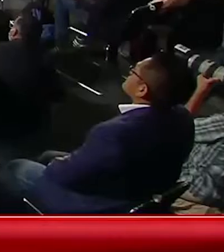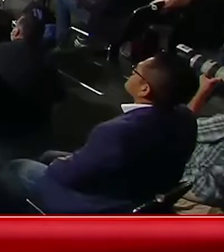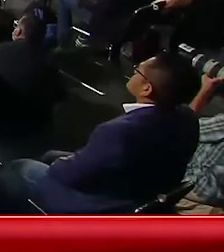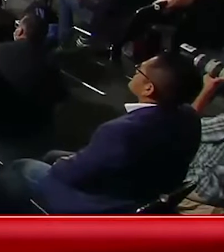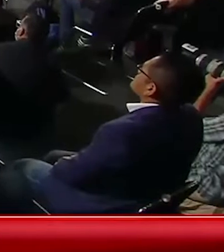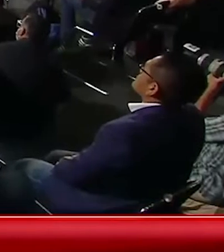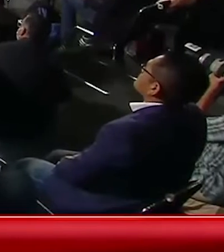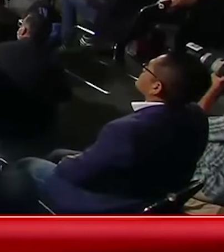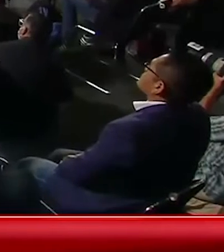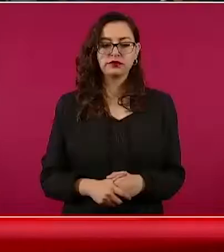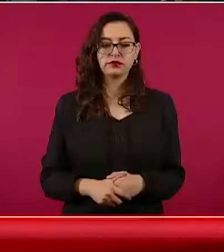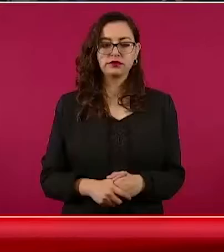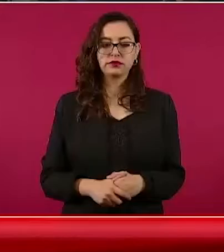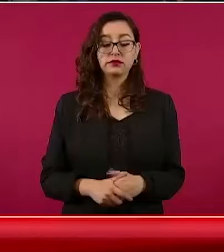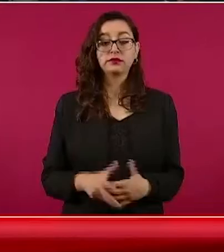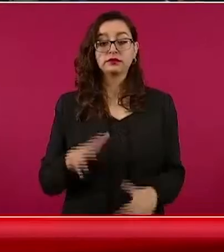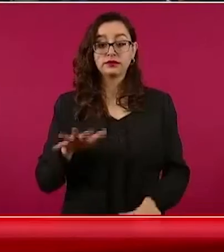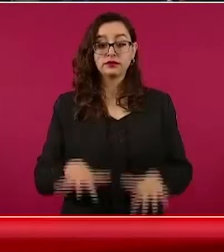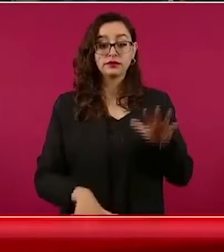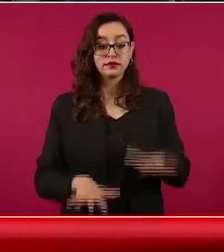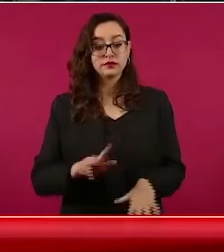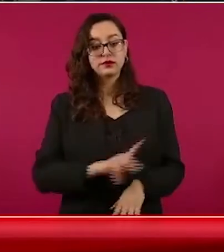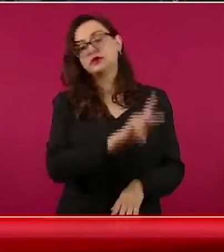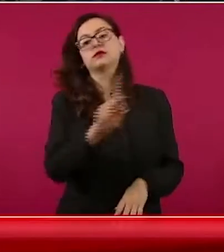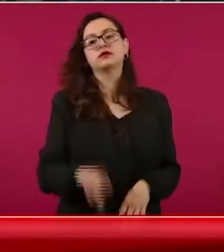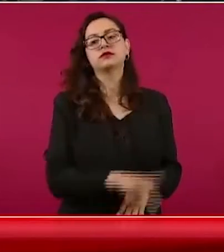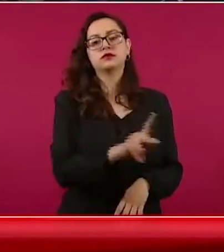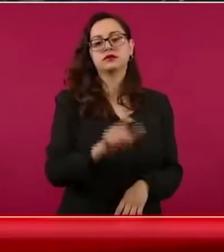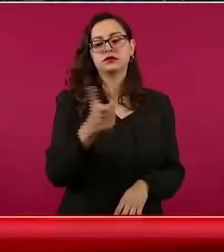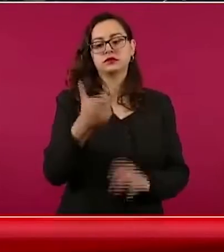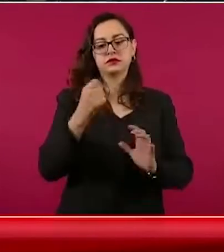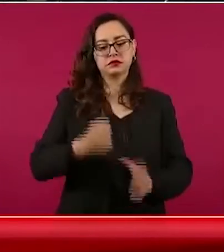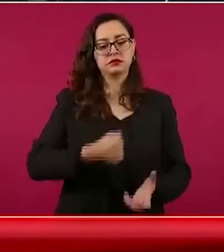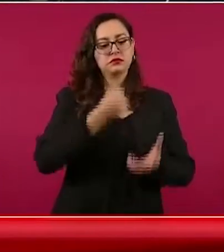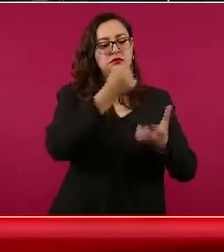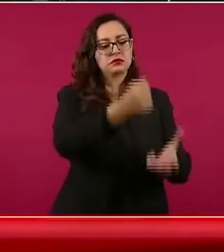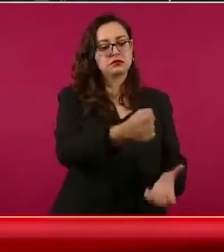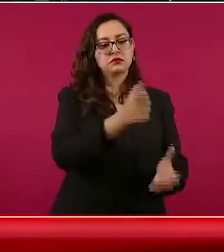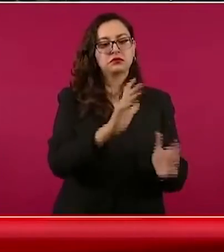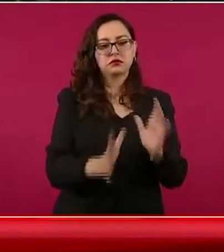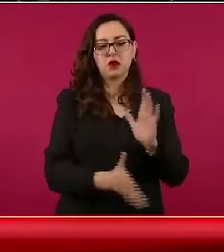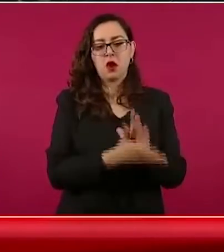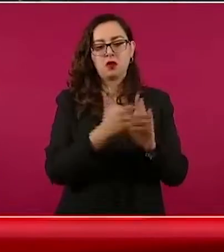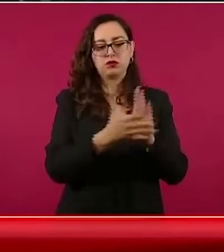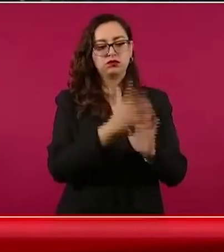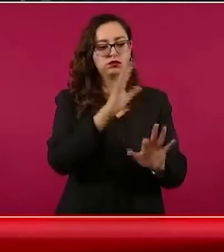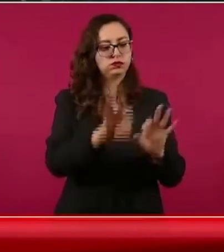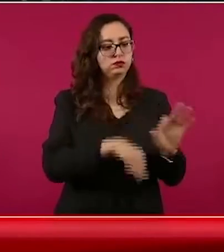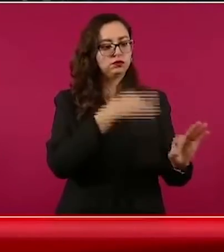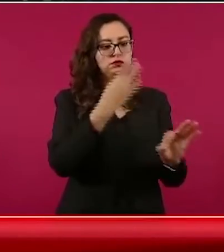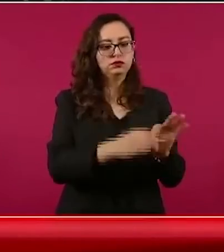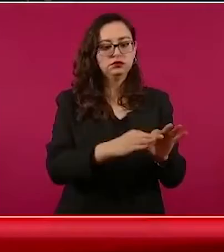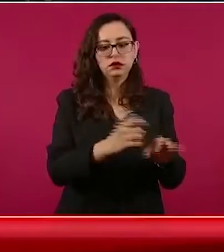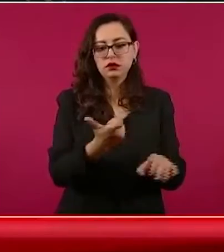dinero o utilizan lo que ahorran para otras obras